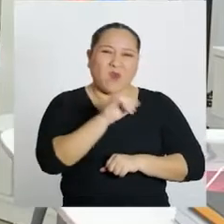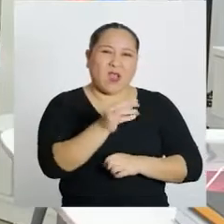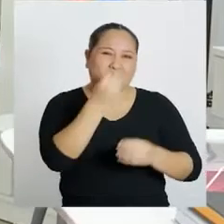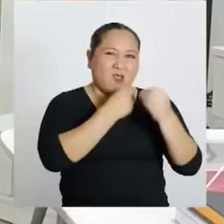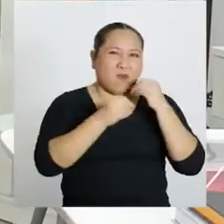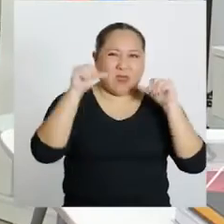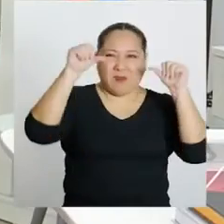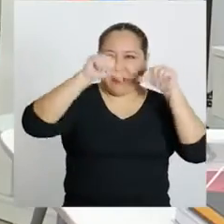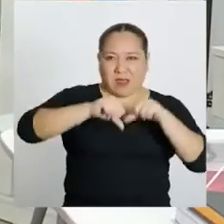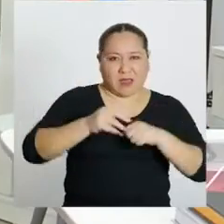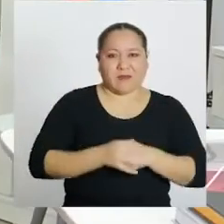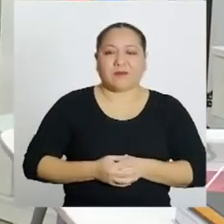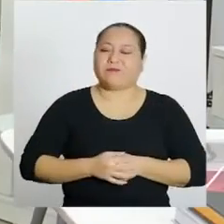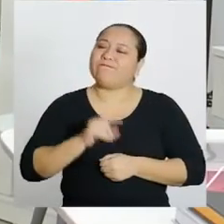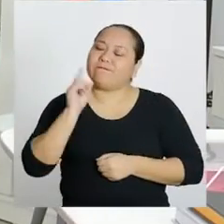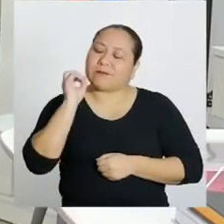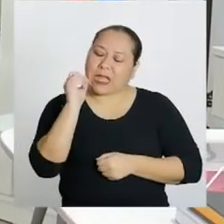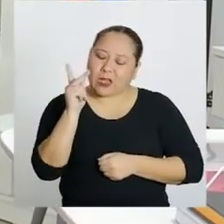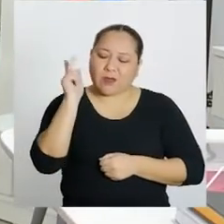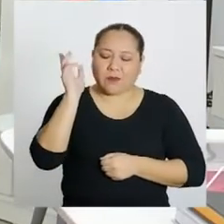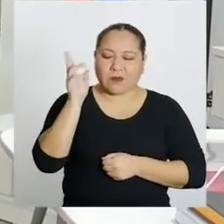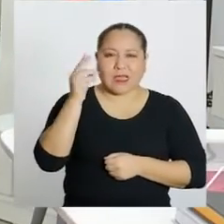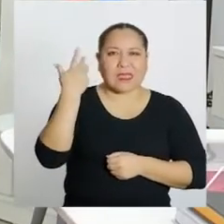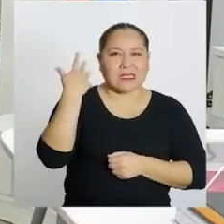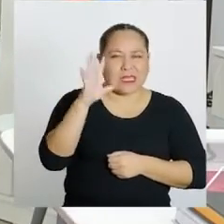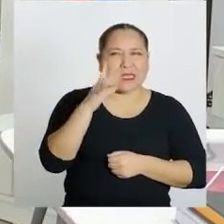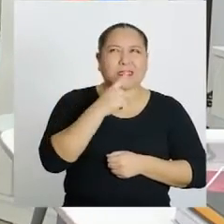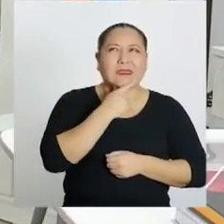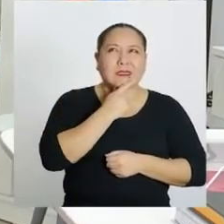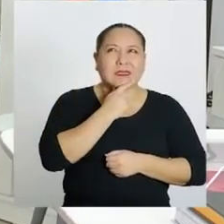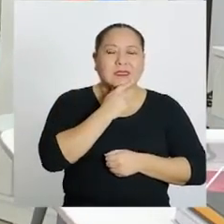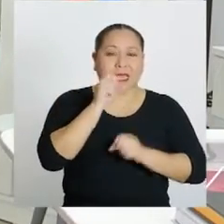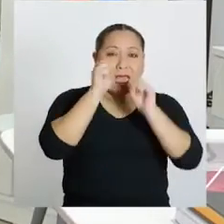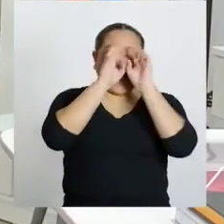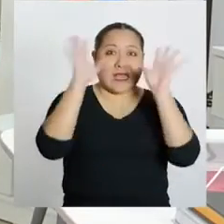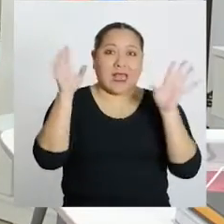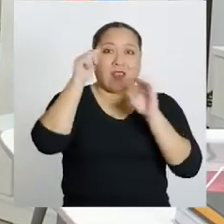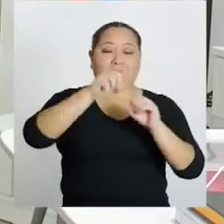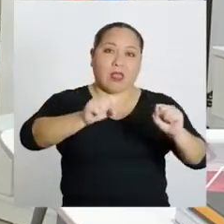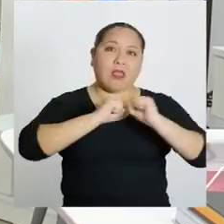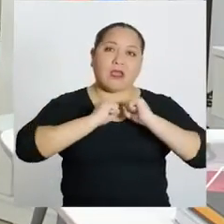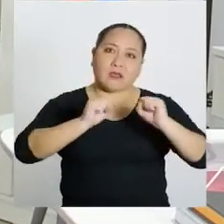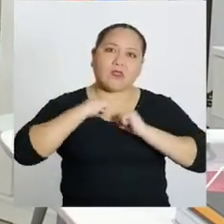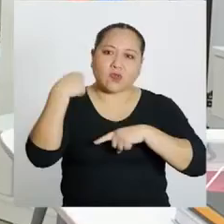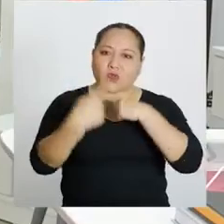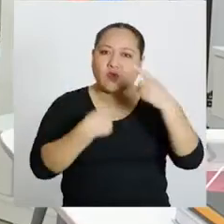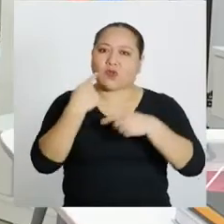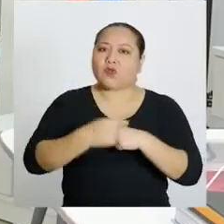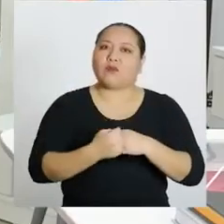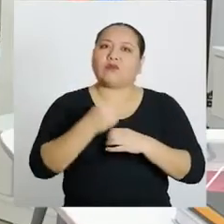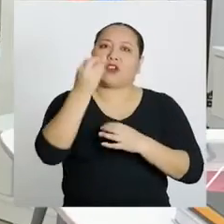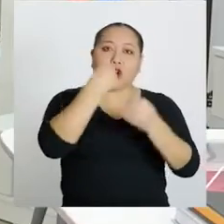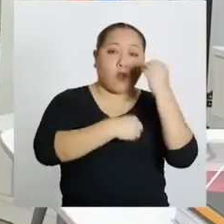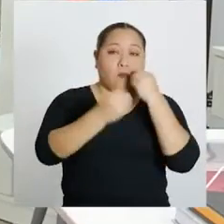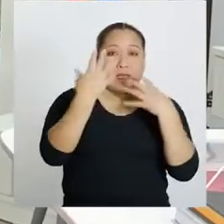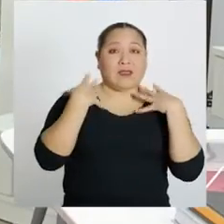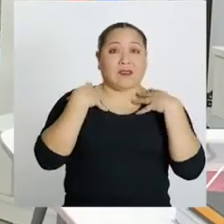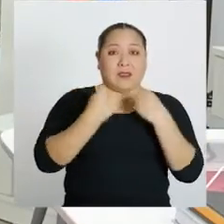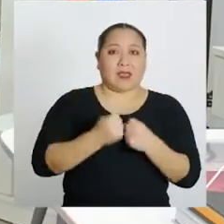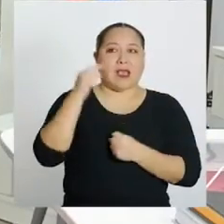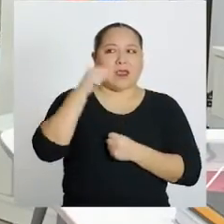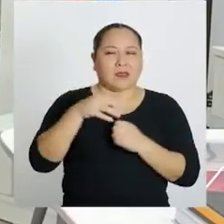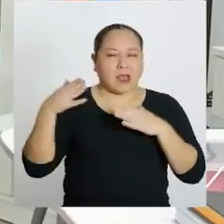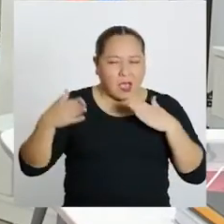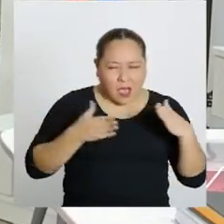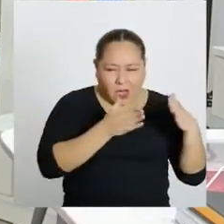Ya, profesora. Creo que ahora sí tenemos bien claro que el ejercicio habitual y un balance de alimentos son el